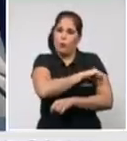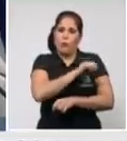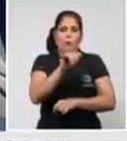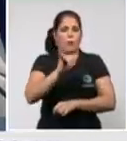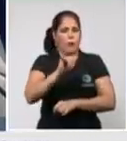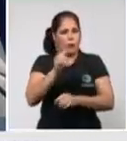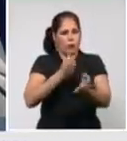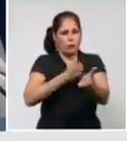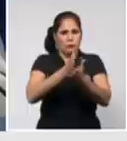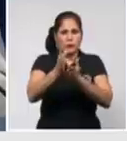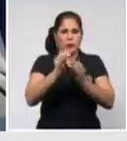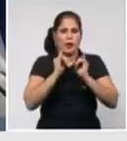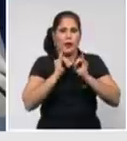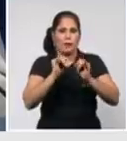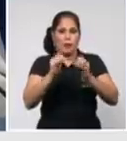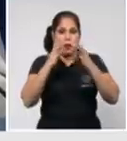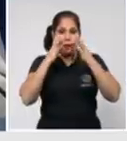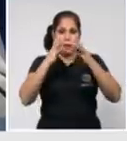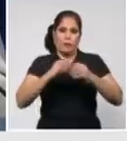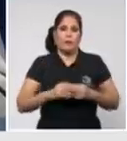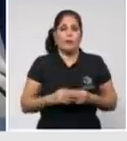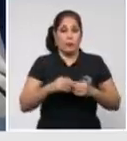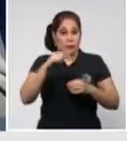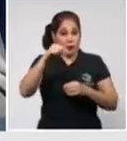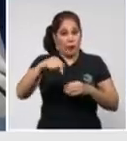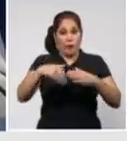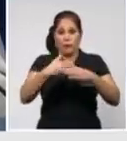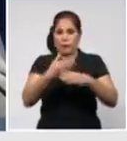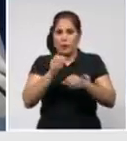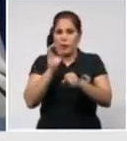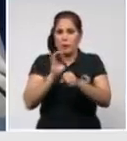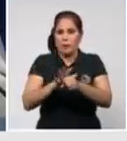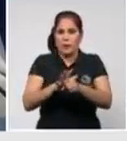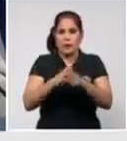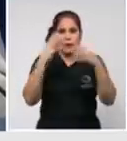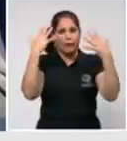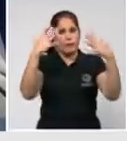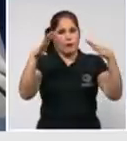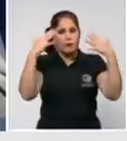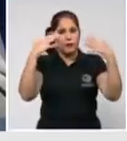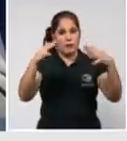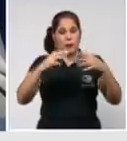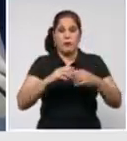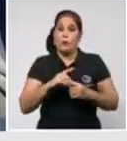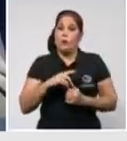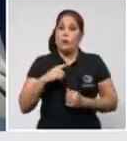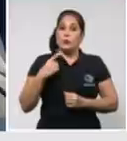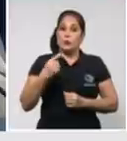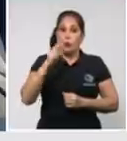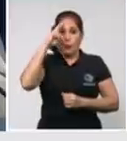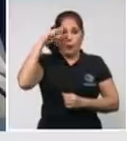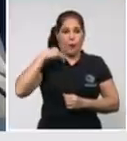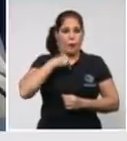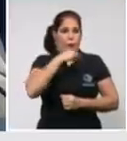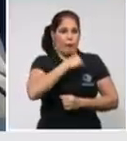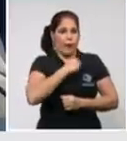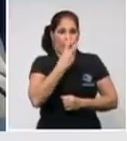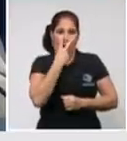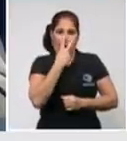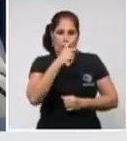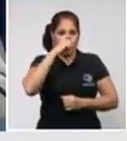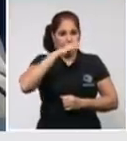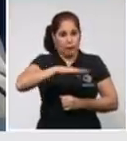la información. El día de hoy queremos comenzar felicitando a los pediatras. Hoy es el Día